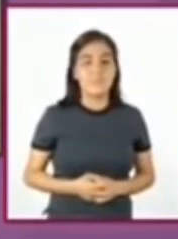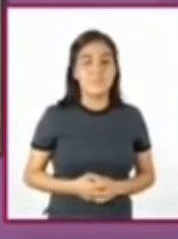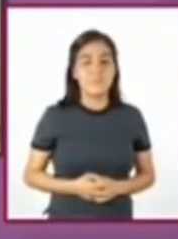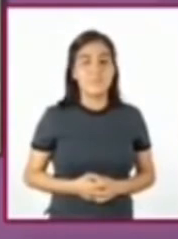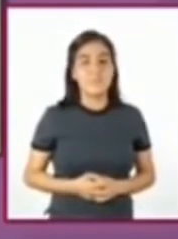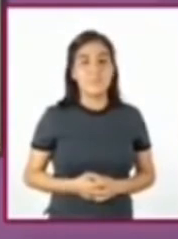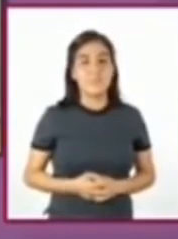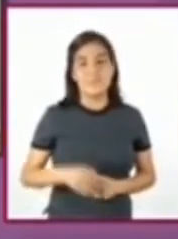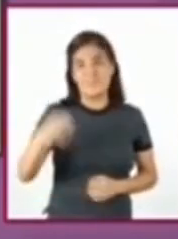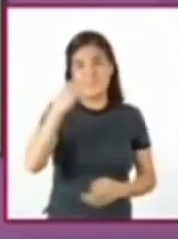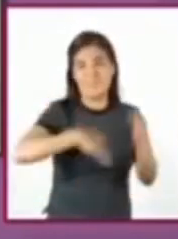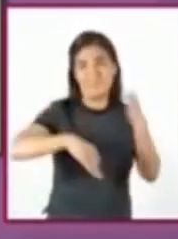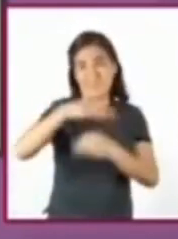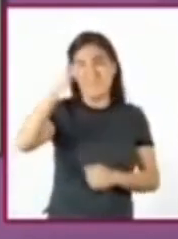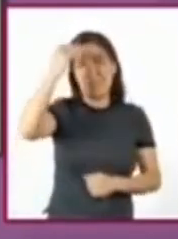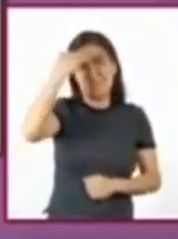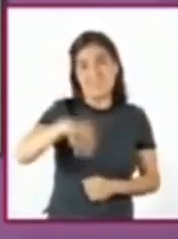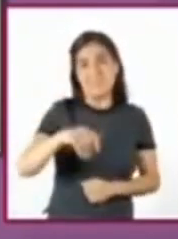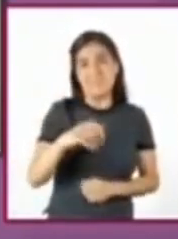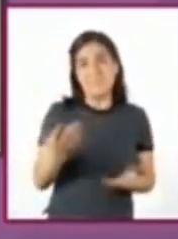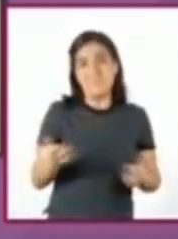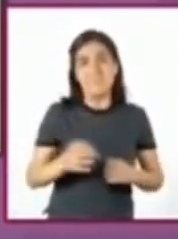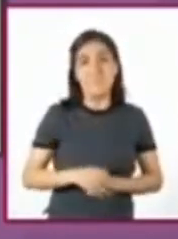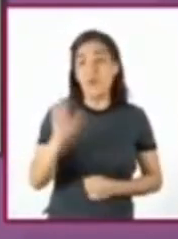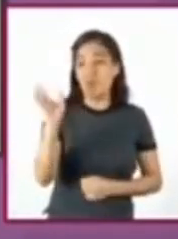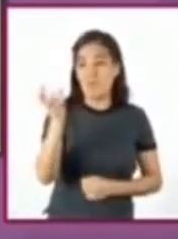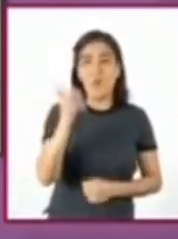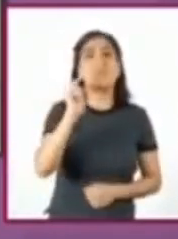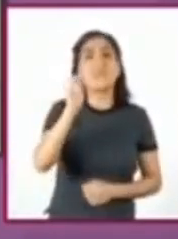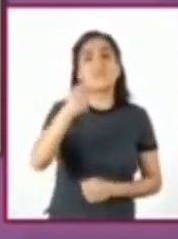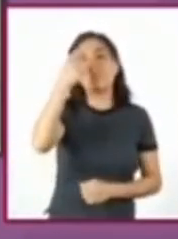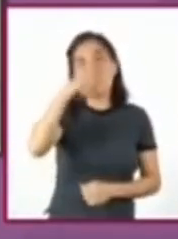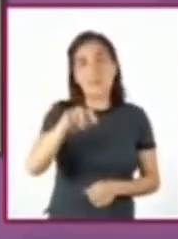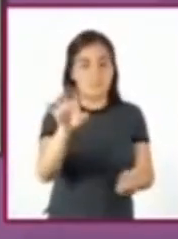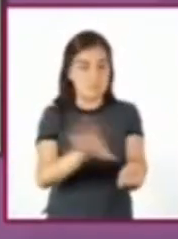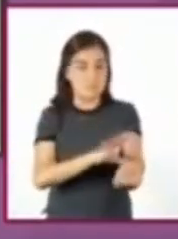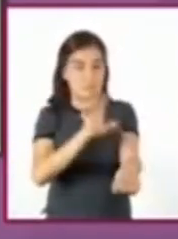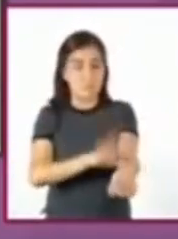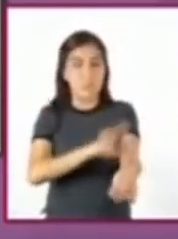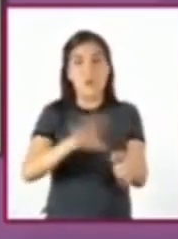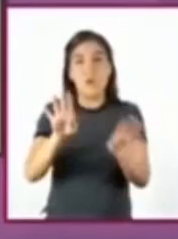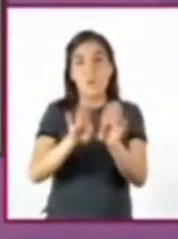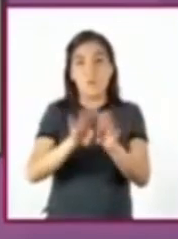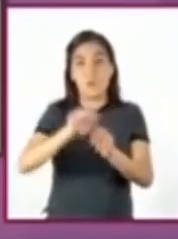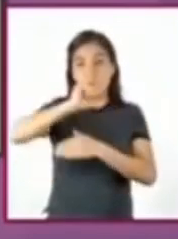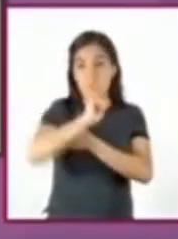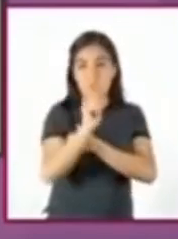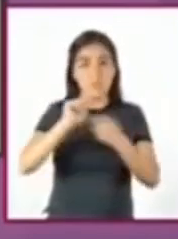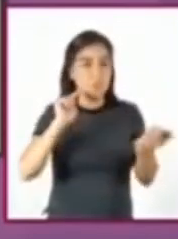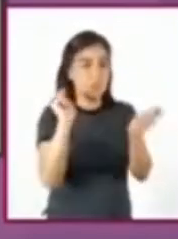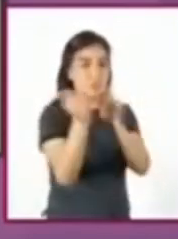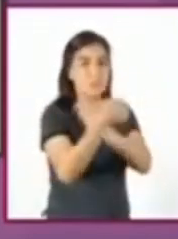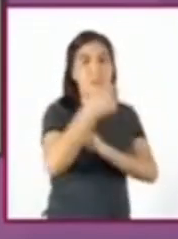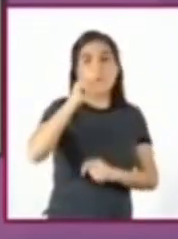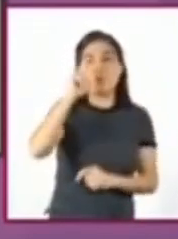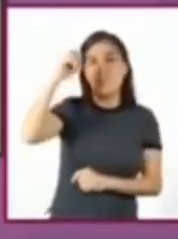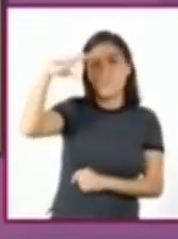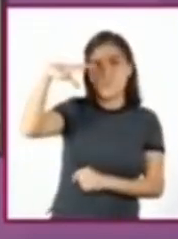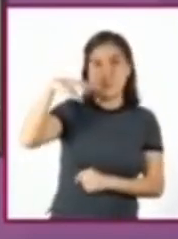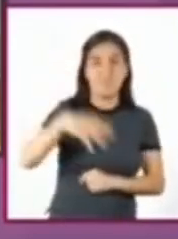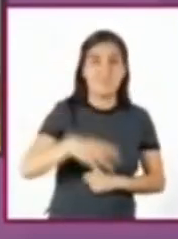Como sabemos, el foco es un componente eléctrico que convierte la energía eléctrica en luminosa.